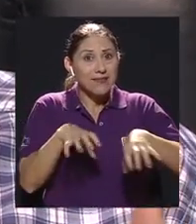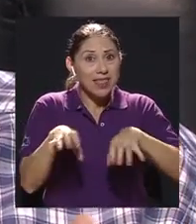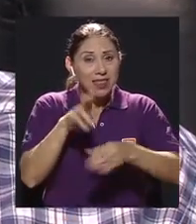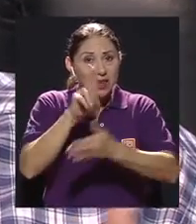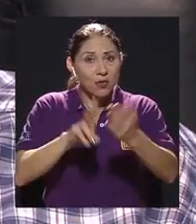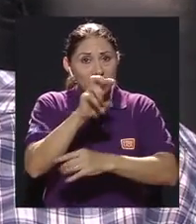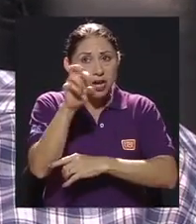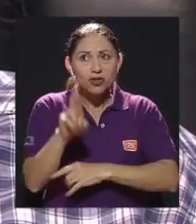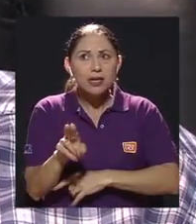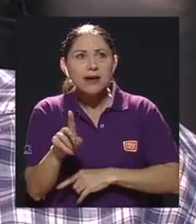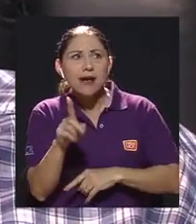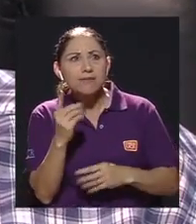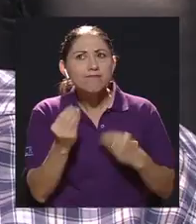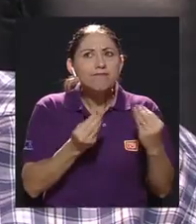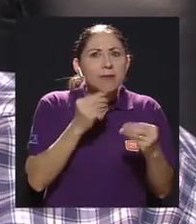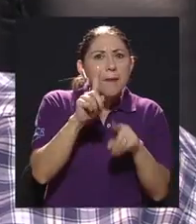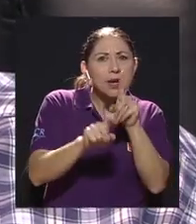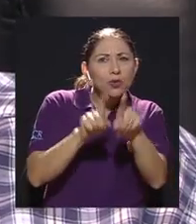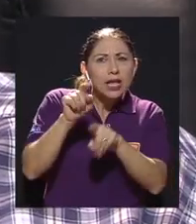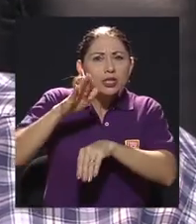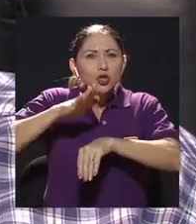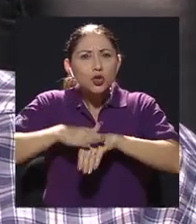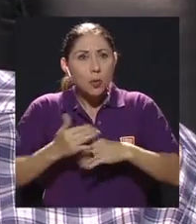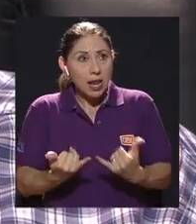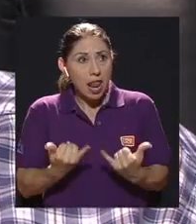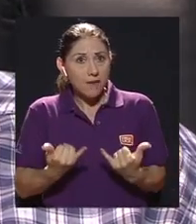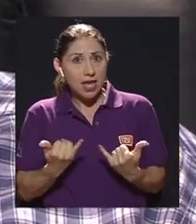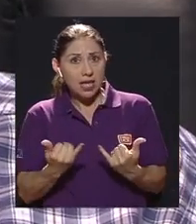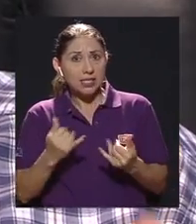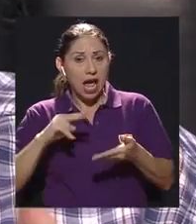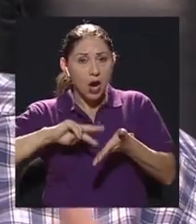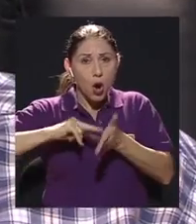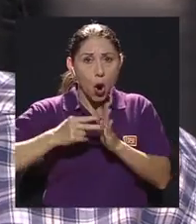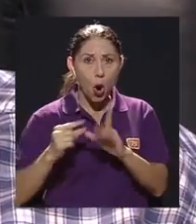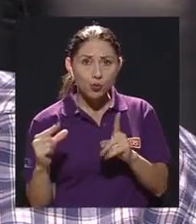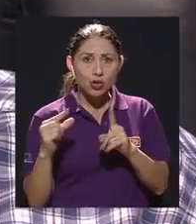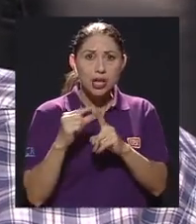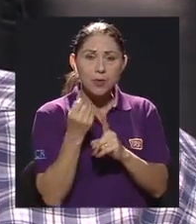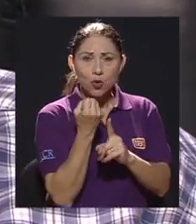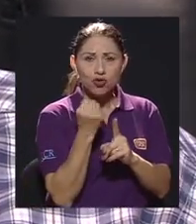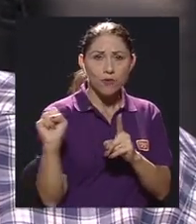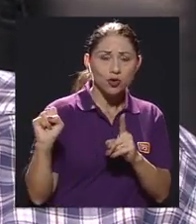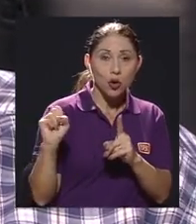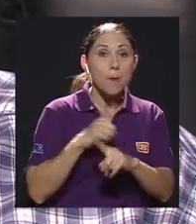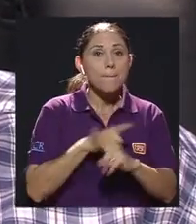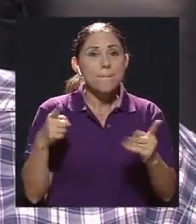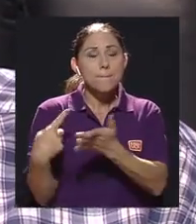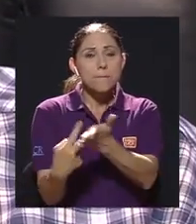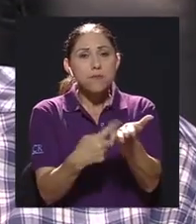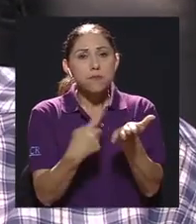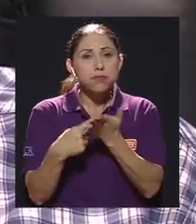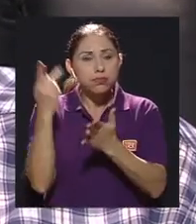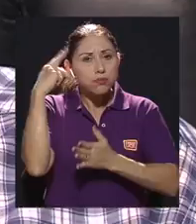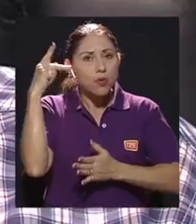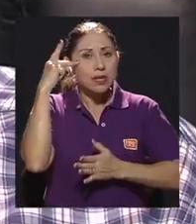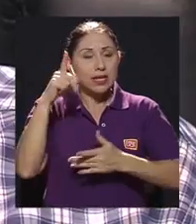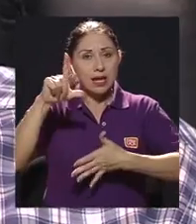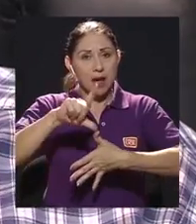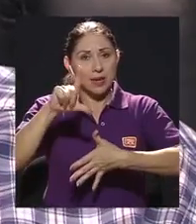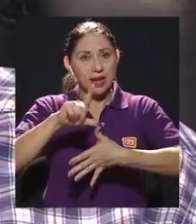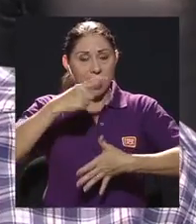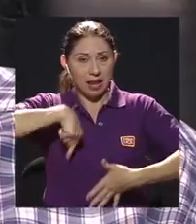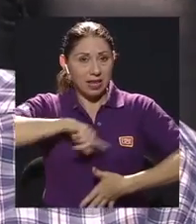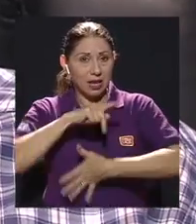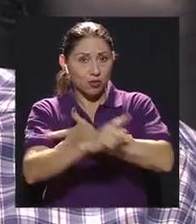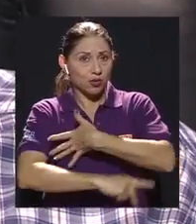preguntándose sobre la vigencia del concepto de revolución. Pero digamos, de la discusión política en América Latina y en nuestro país,